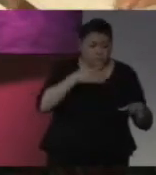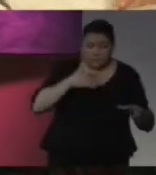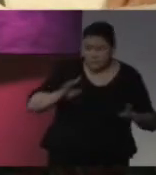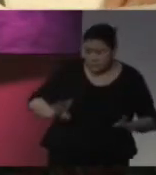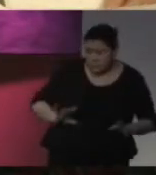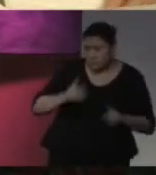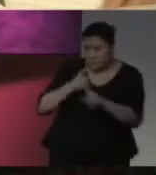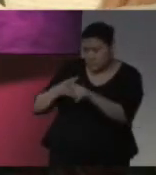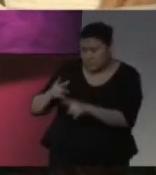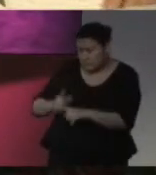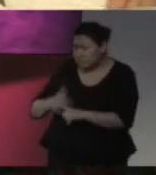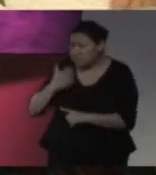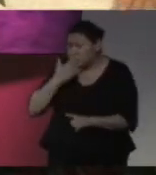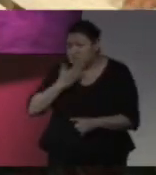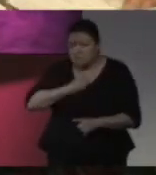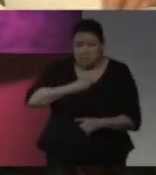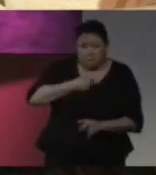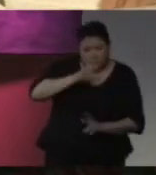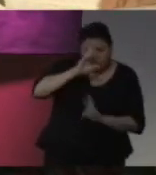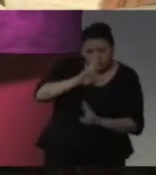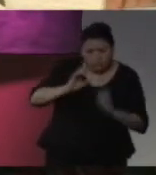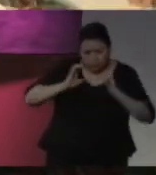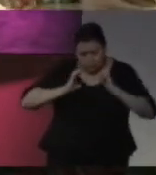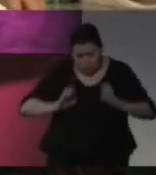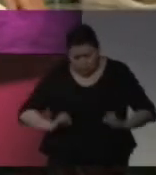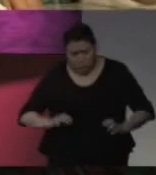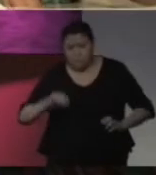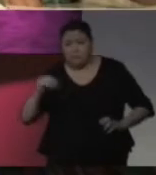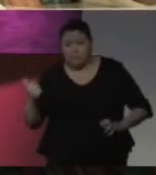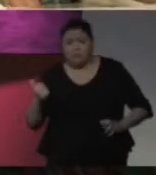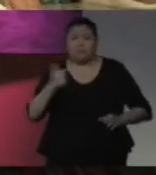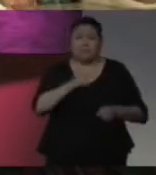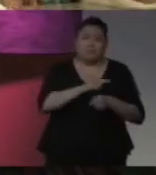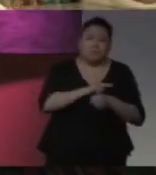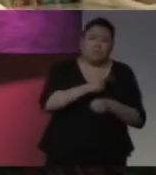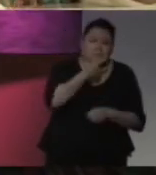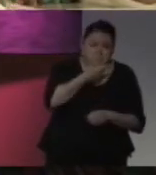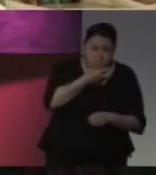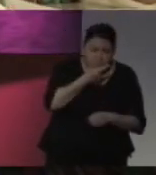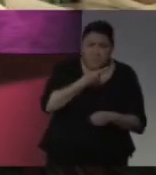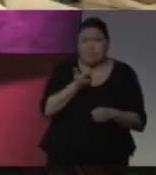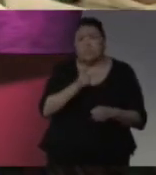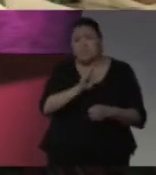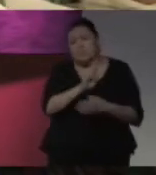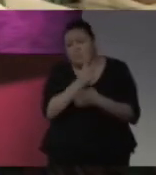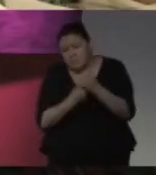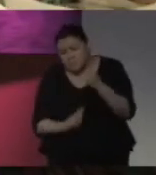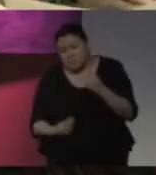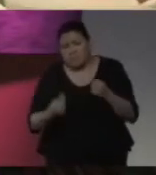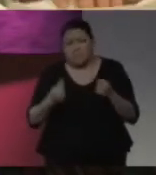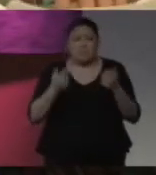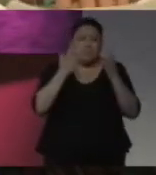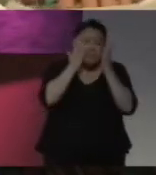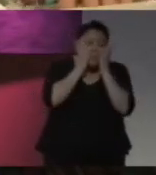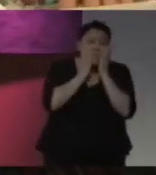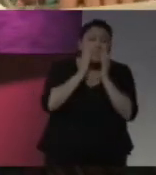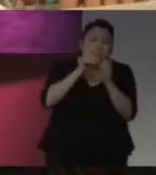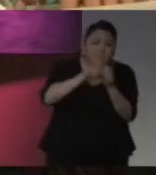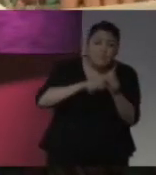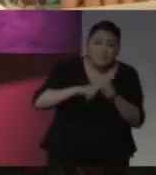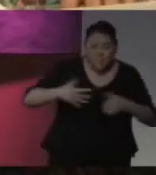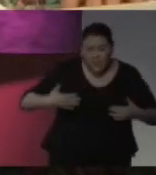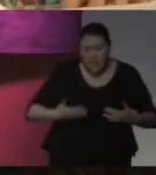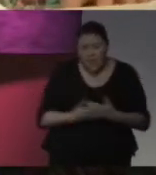las diversidades físicas, de opciones sexuales, de preferencias, de colores de piel, de